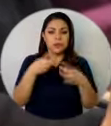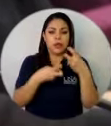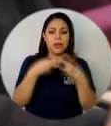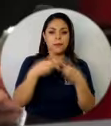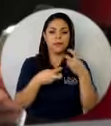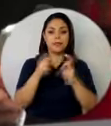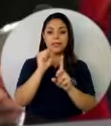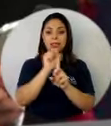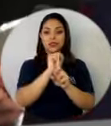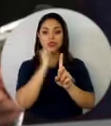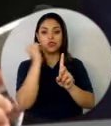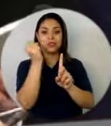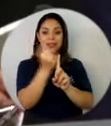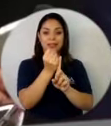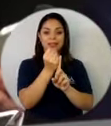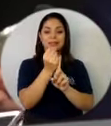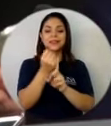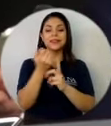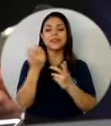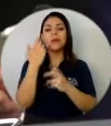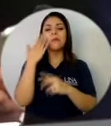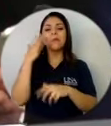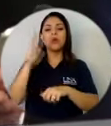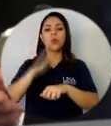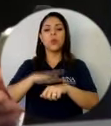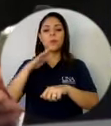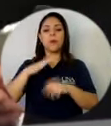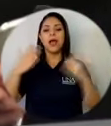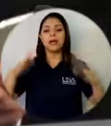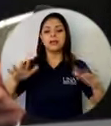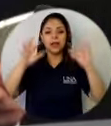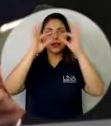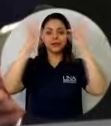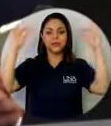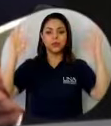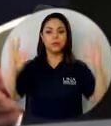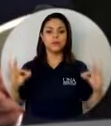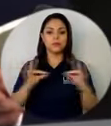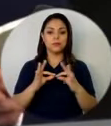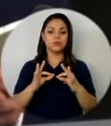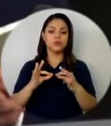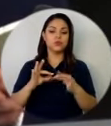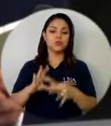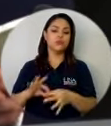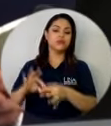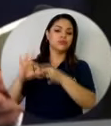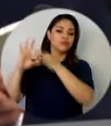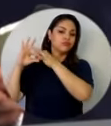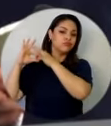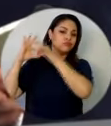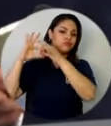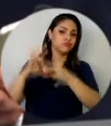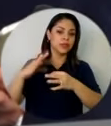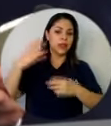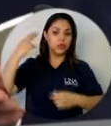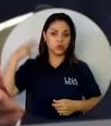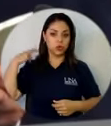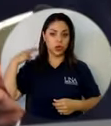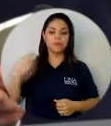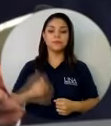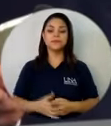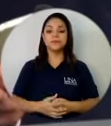problemas en la sociedad que vienen muchos de estereotipos ya arraigados históricamente. En el